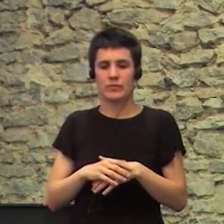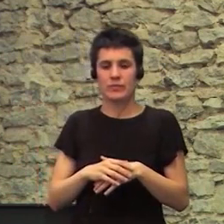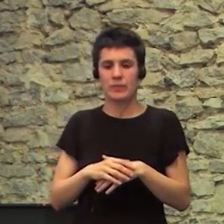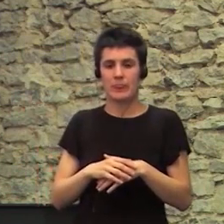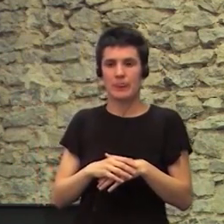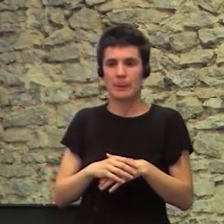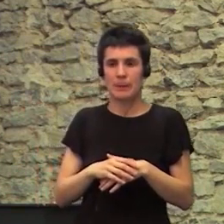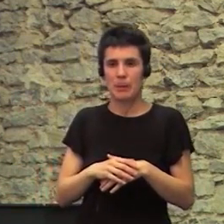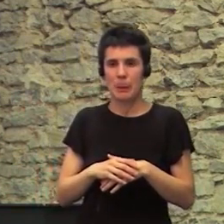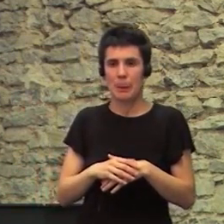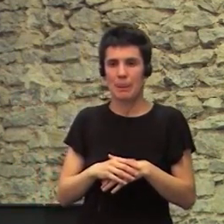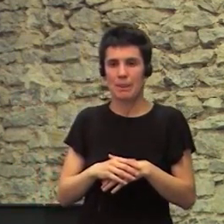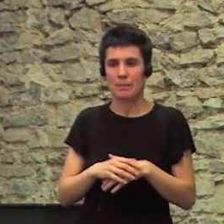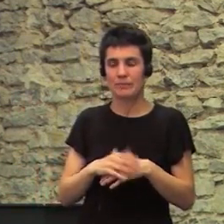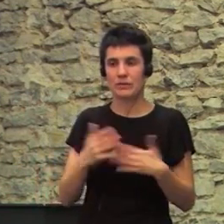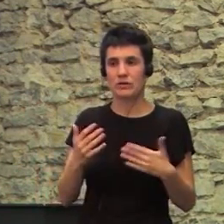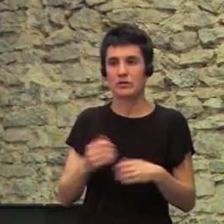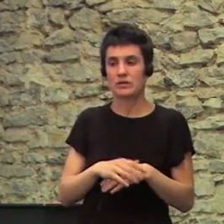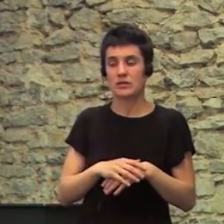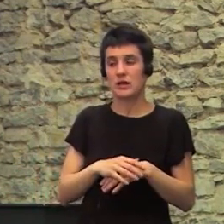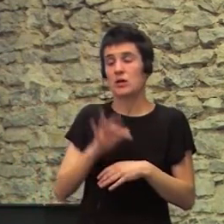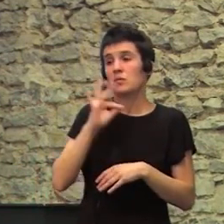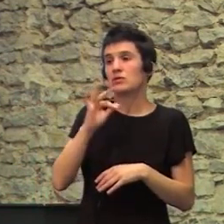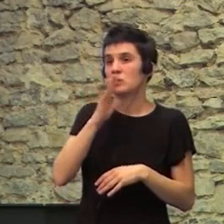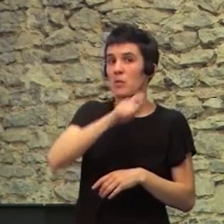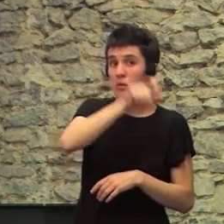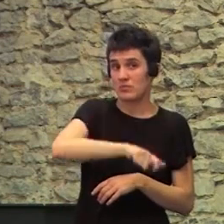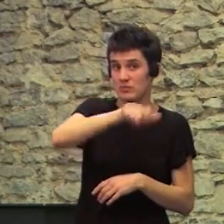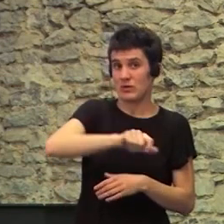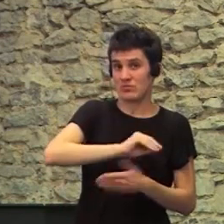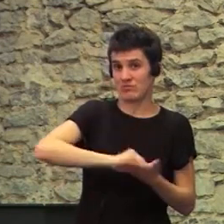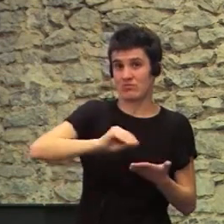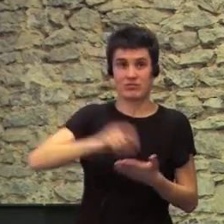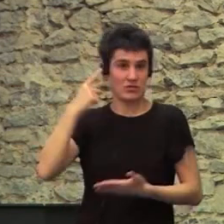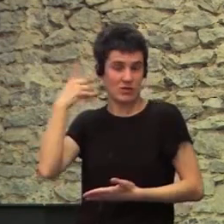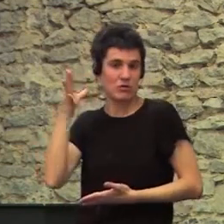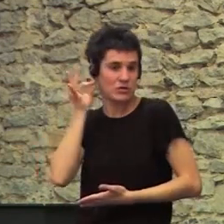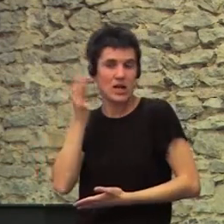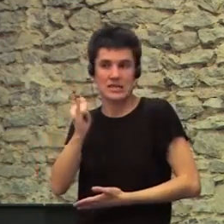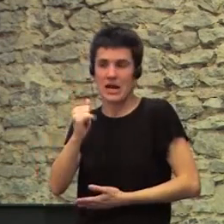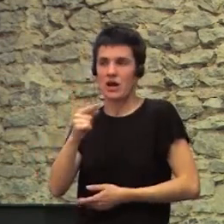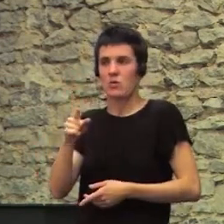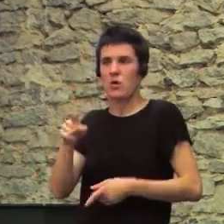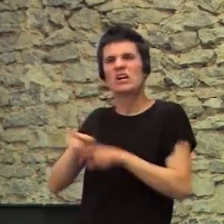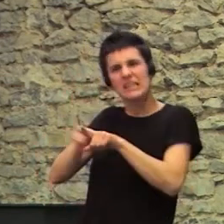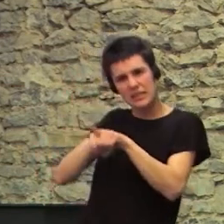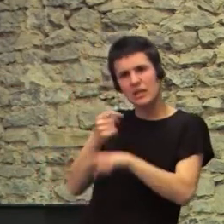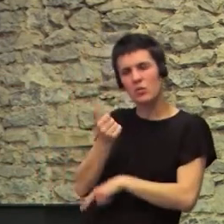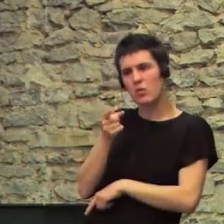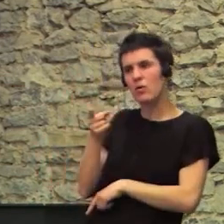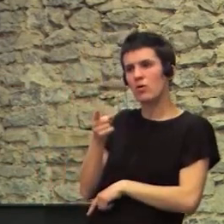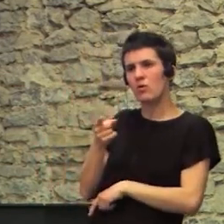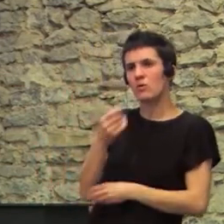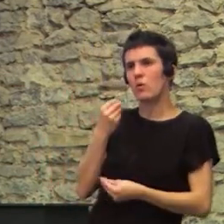bueno, ha sido afortunadamente cuestionado y hay muchas autoras, en este caso pues desde Anne Fausto Sterling hasta Susan Kessler, que se